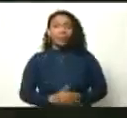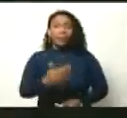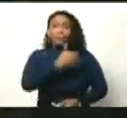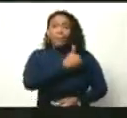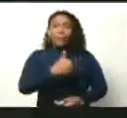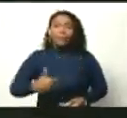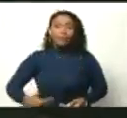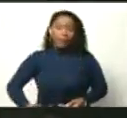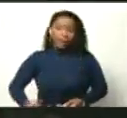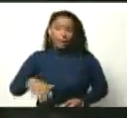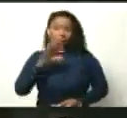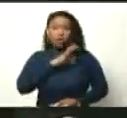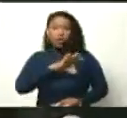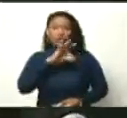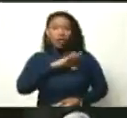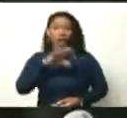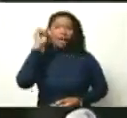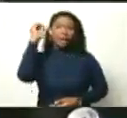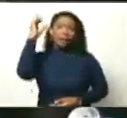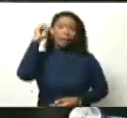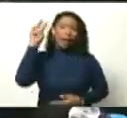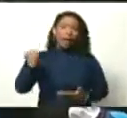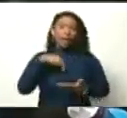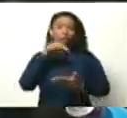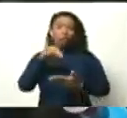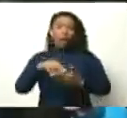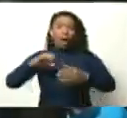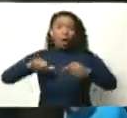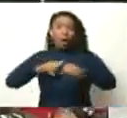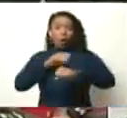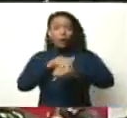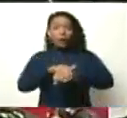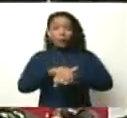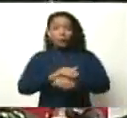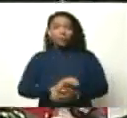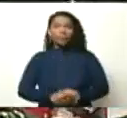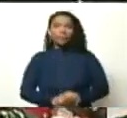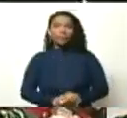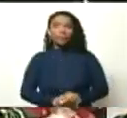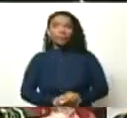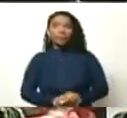Presidente de la soberana Asamblea Nacional, Jorge Rodríguez, a pesar